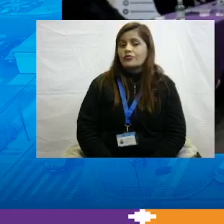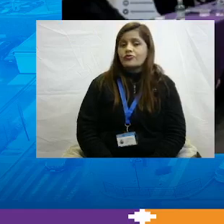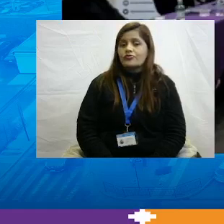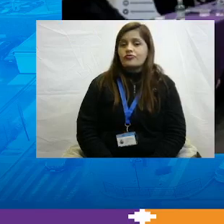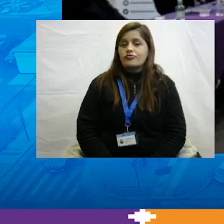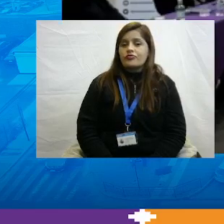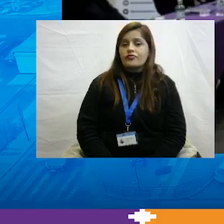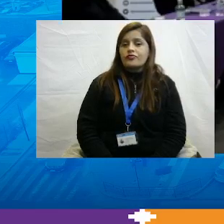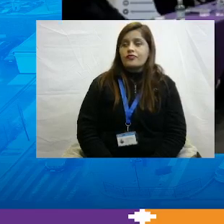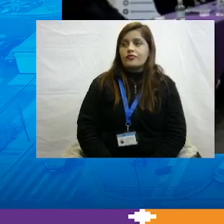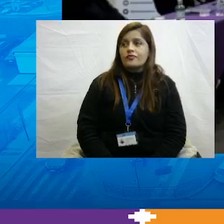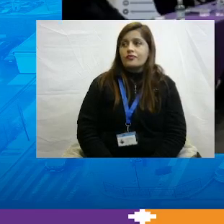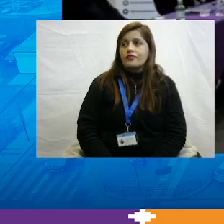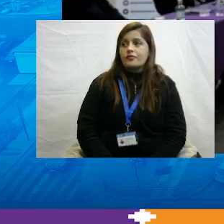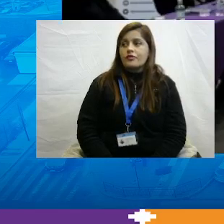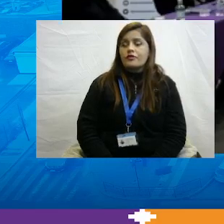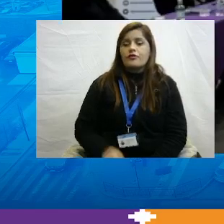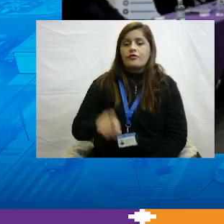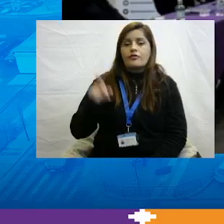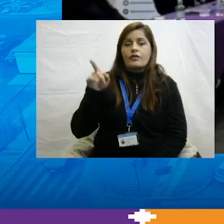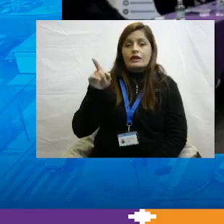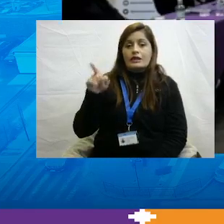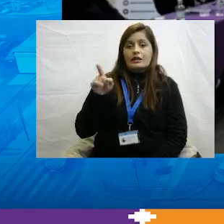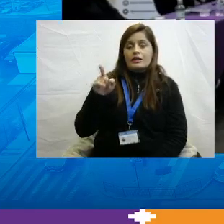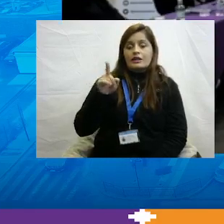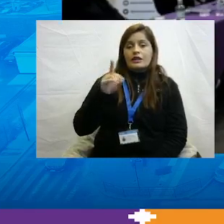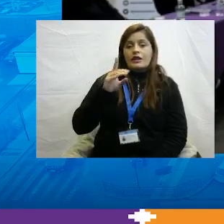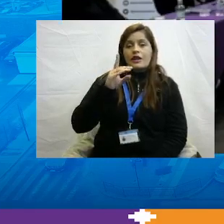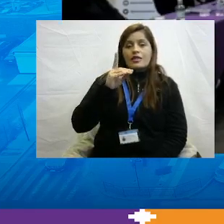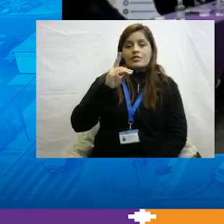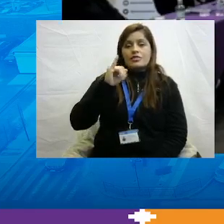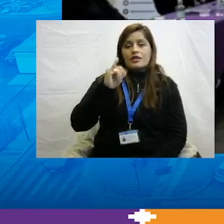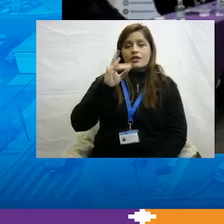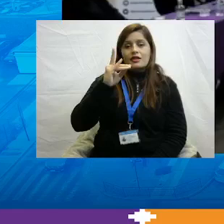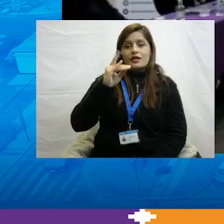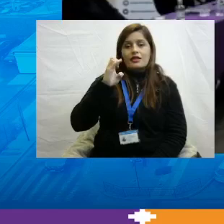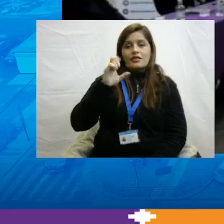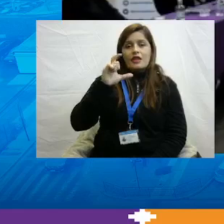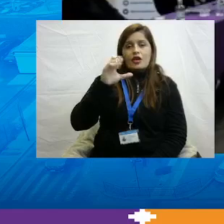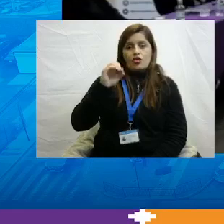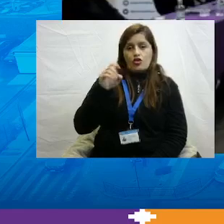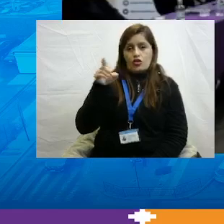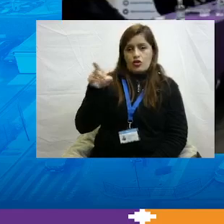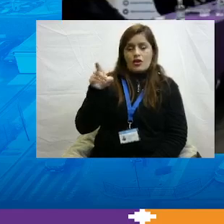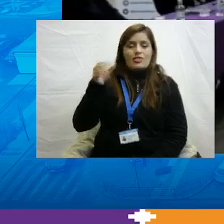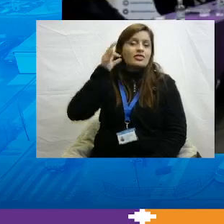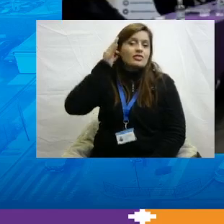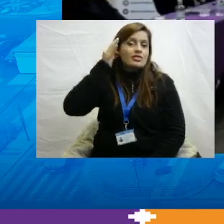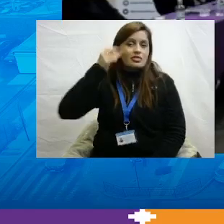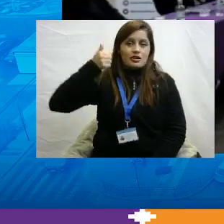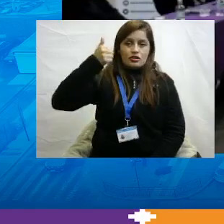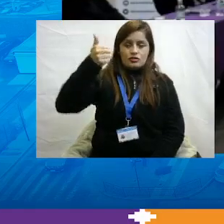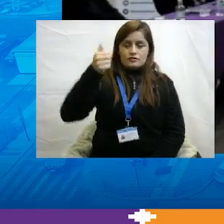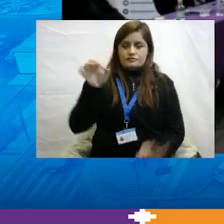Gracias, don Domingo. Don Domingo es el actual presidente de la Asociación de Funcionarios y Funcionarias del Cementerio.